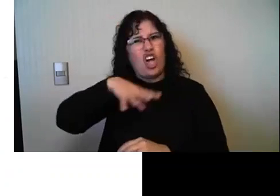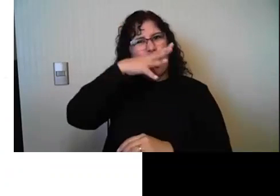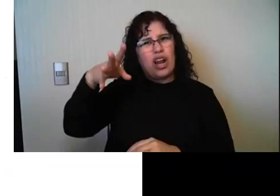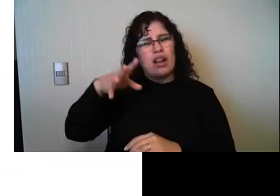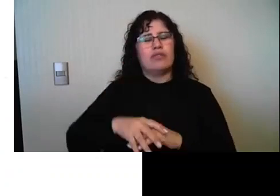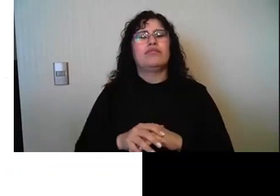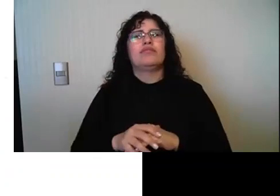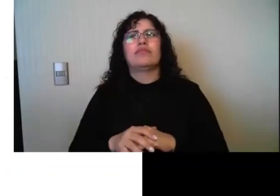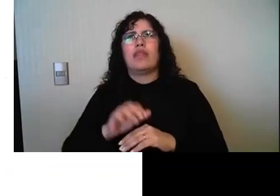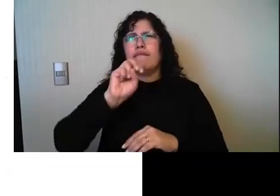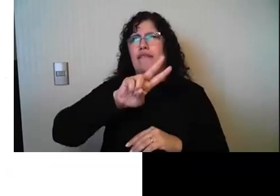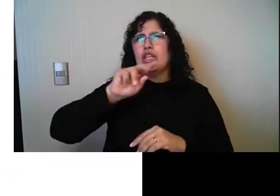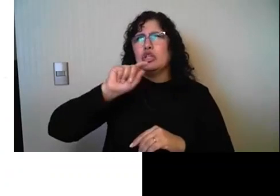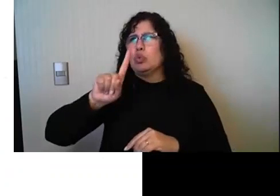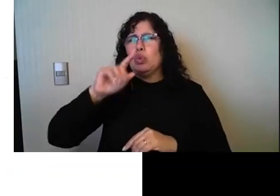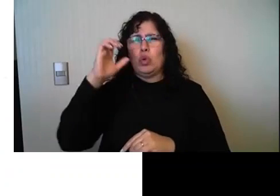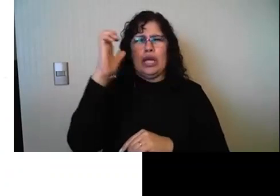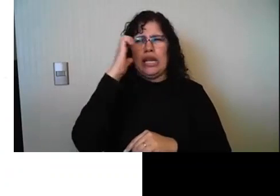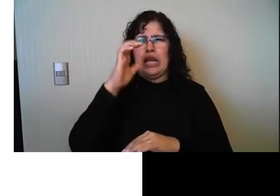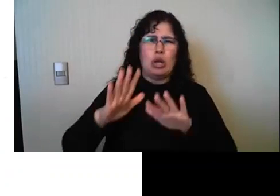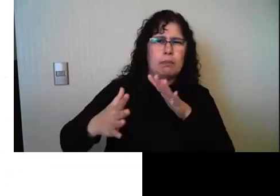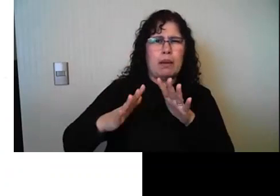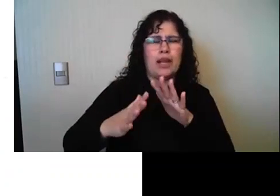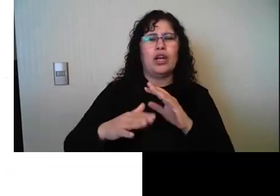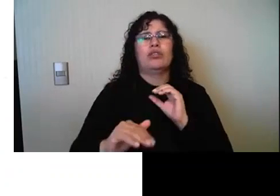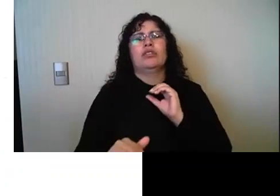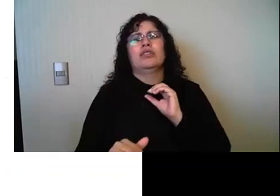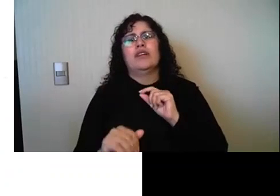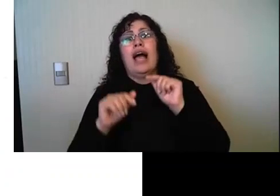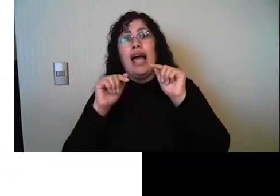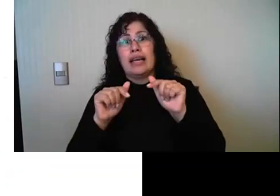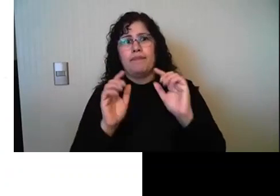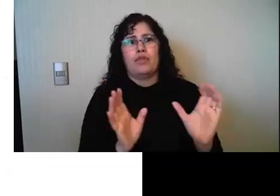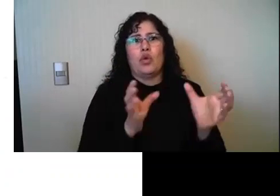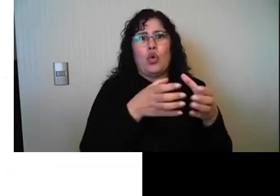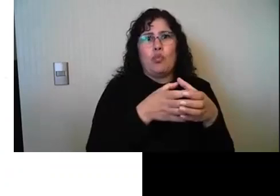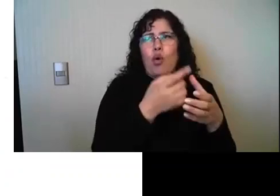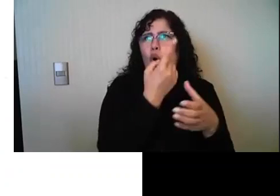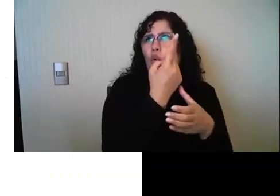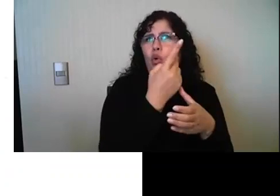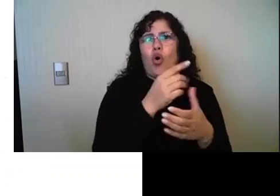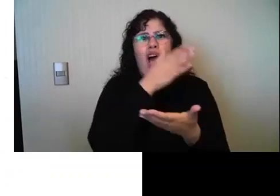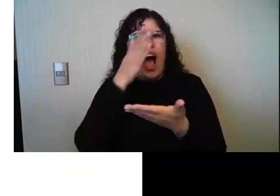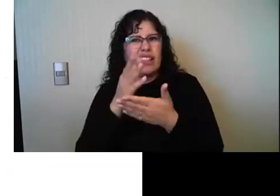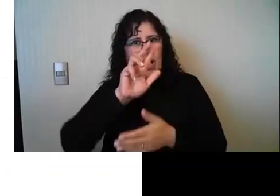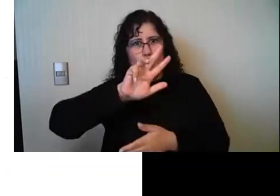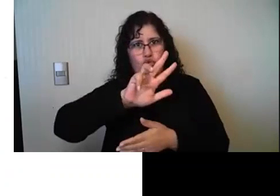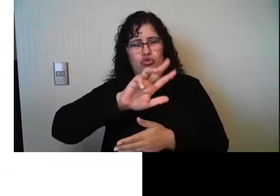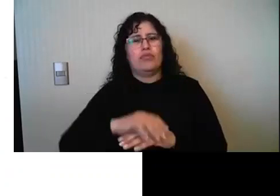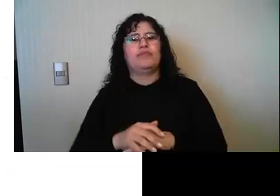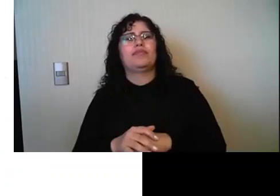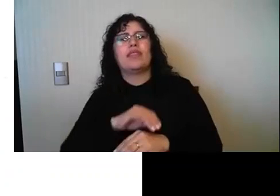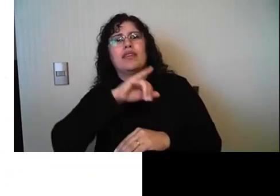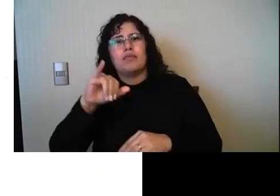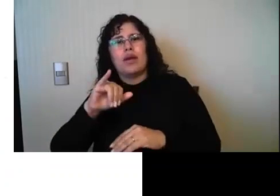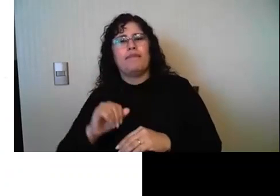enero, dividido el 14 de enero, los grupos 1 al número 8 y el 9 al número